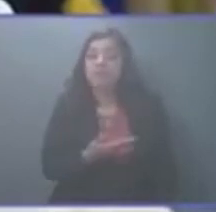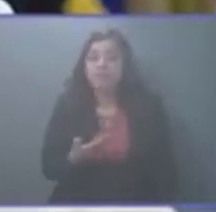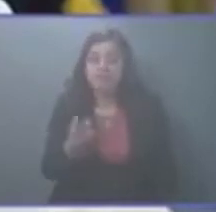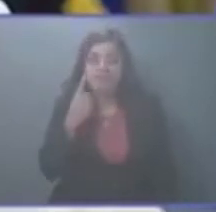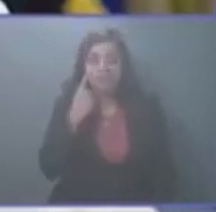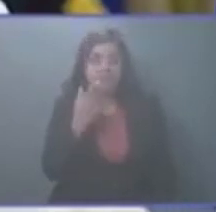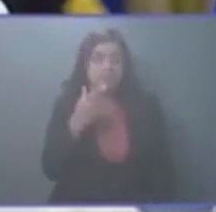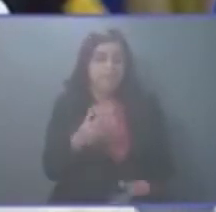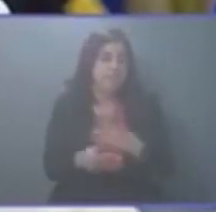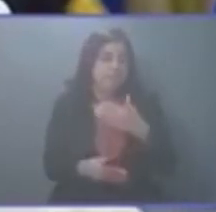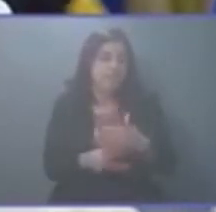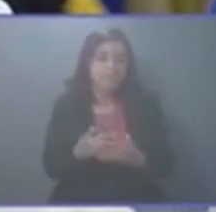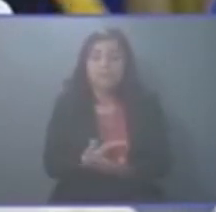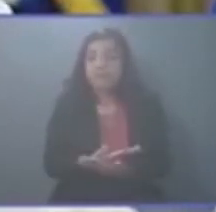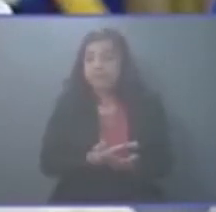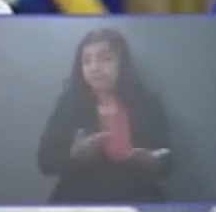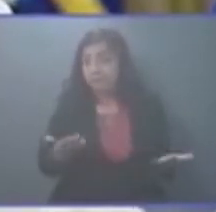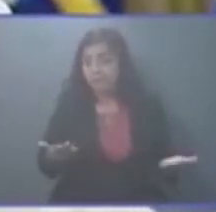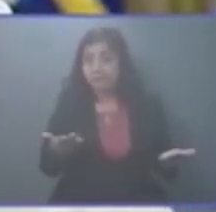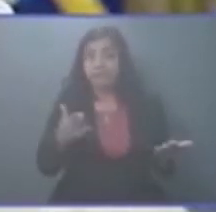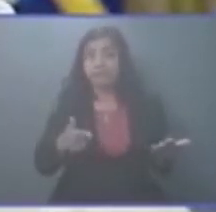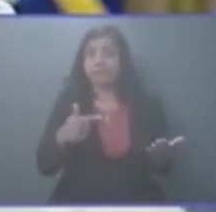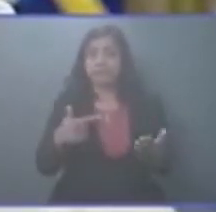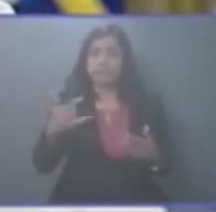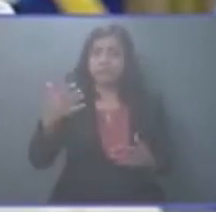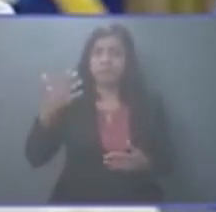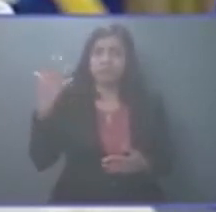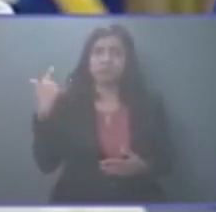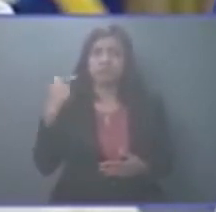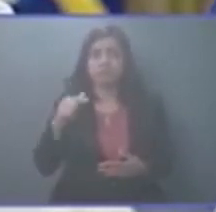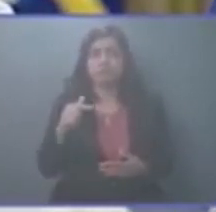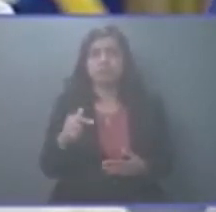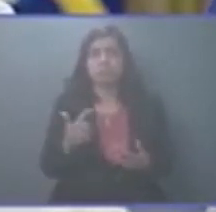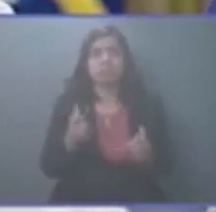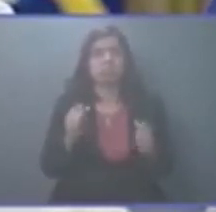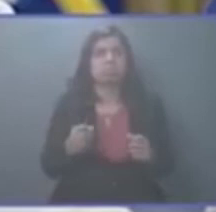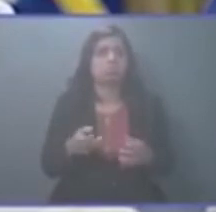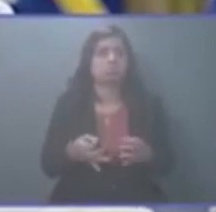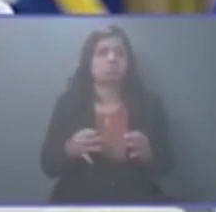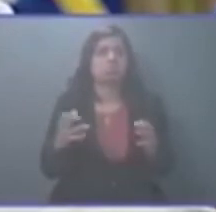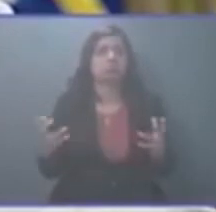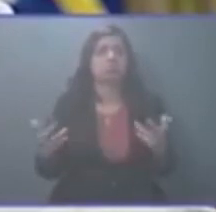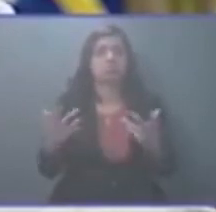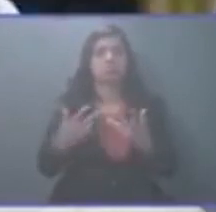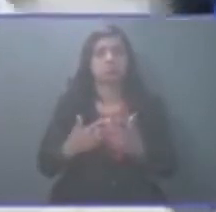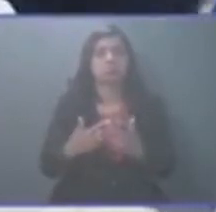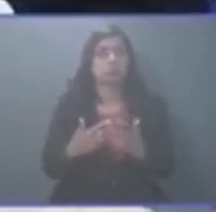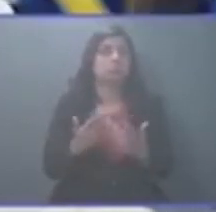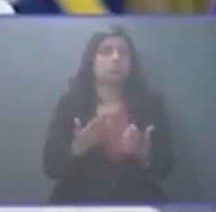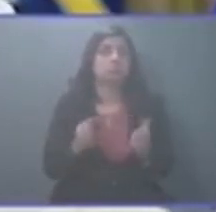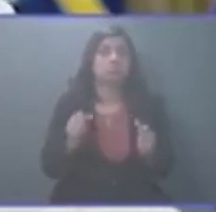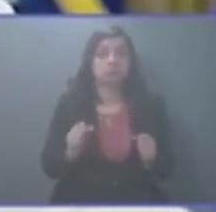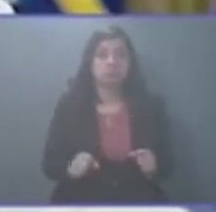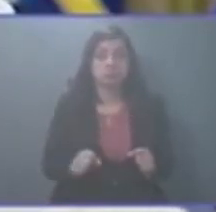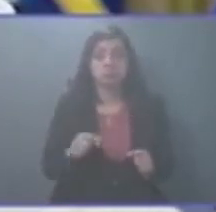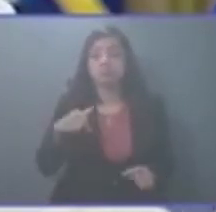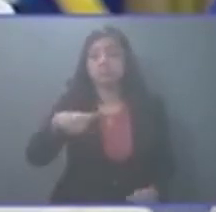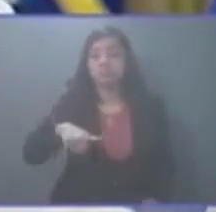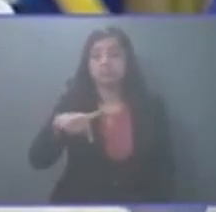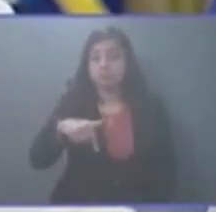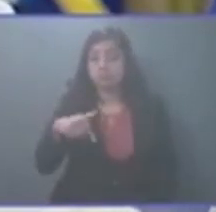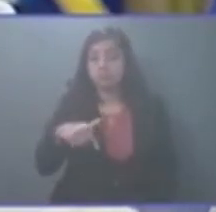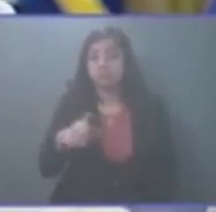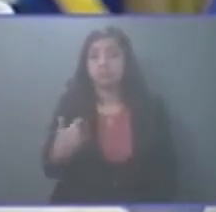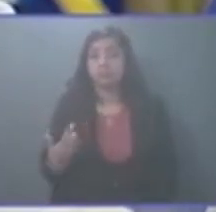camino este trayecto andado de manera conjunta ha permitido que hoy llegue